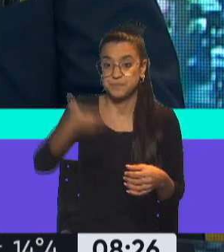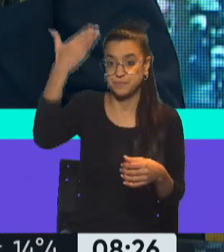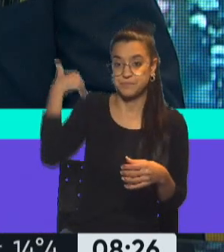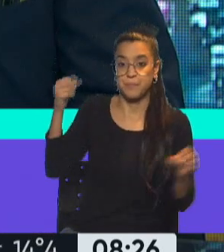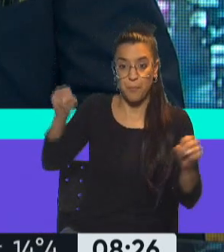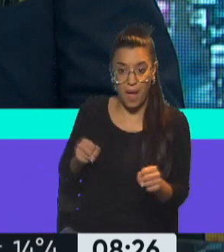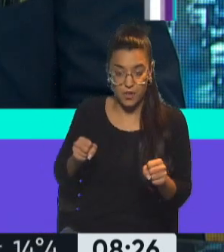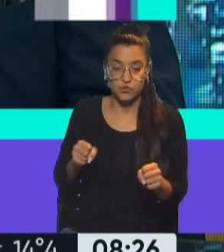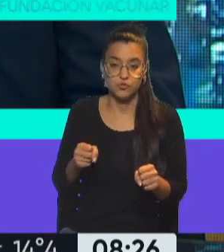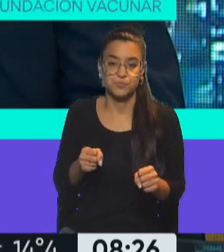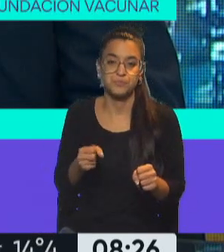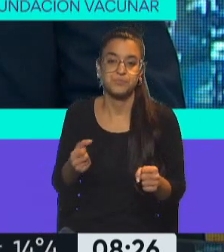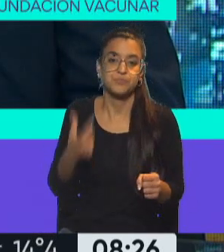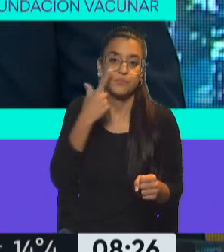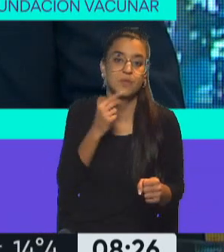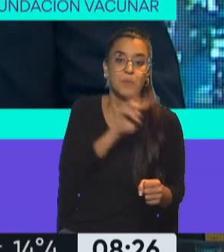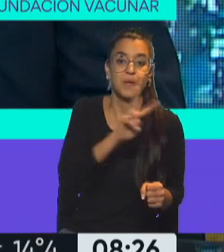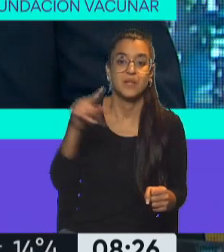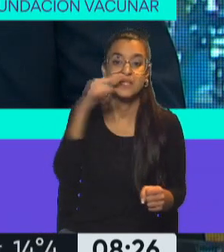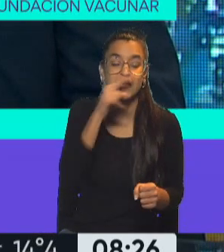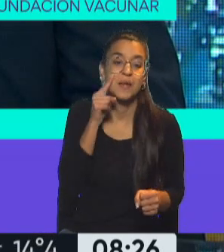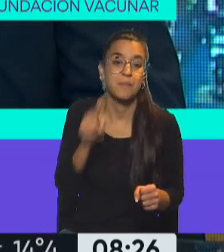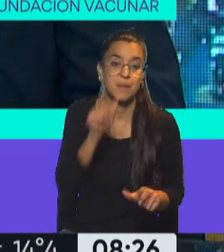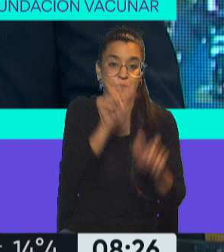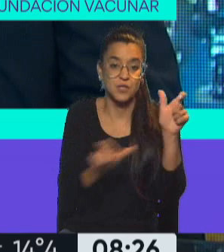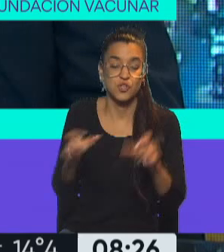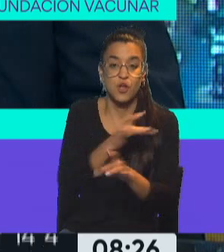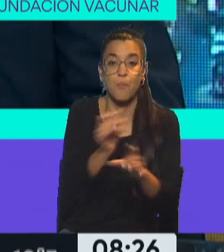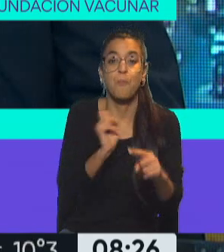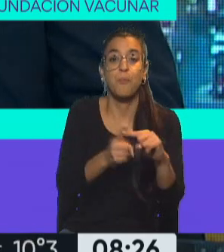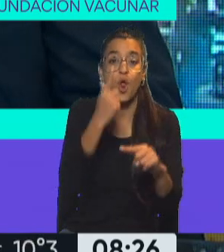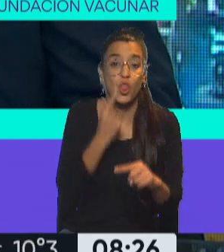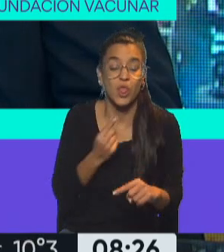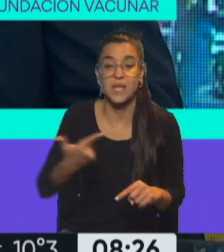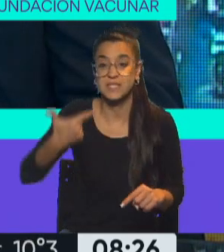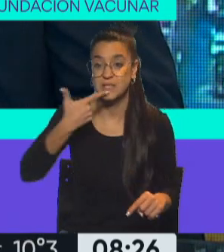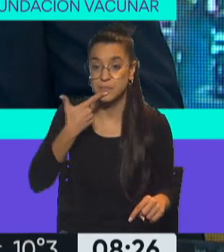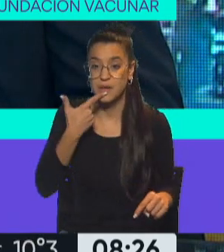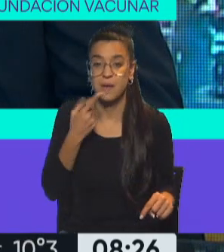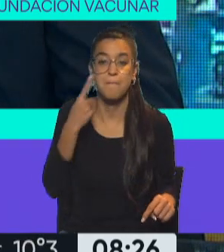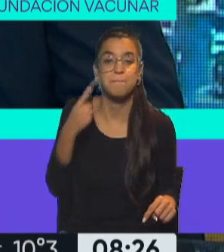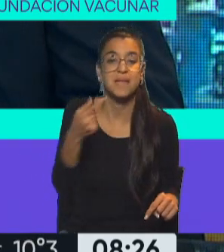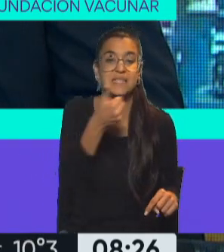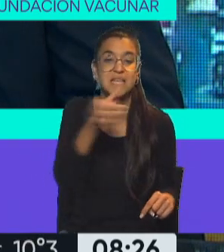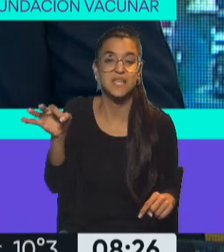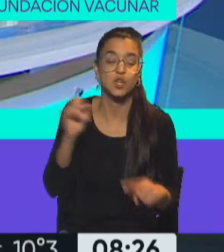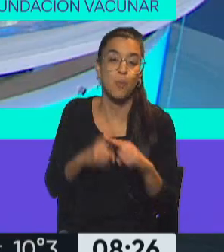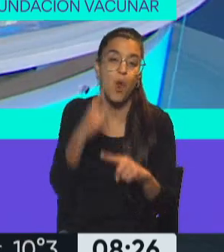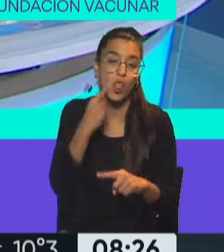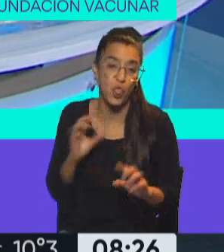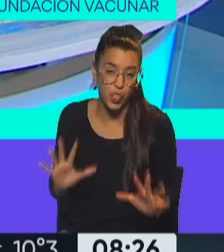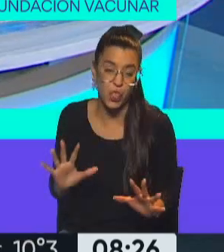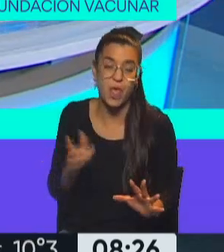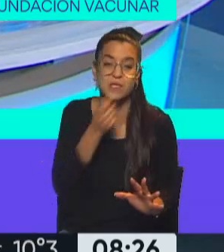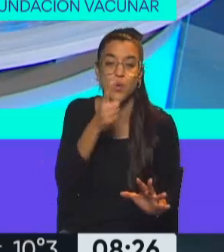mayo hemos tenido días de 27.000 casos por día. Y en septiembre tuvimos 1.600 promedio por día. Y